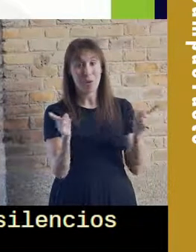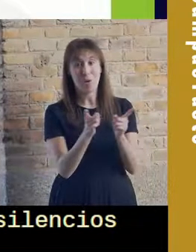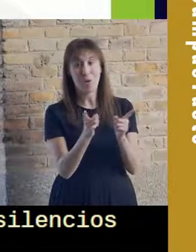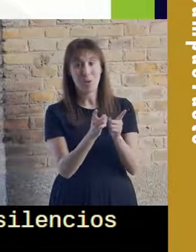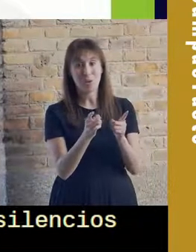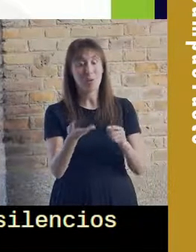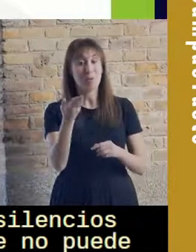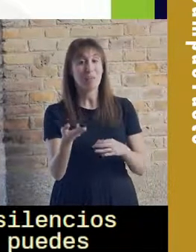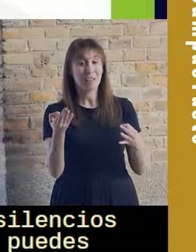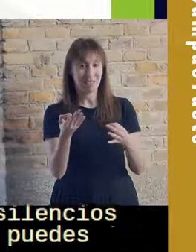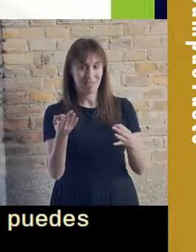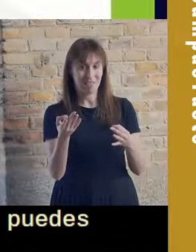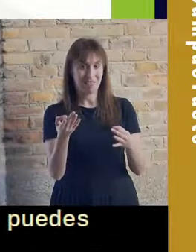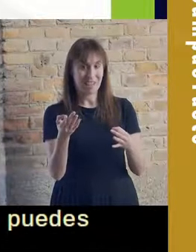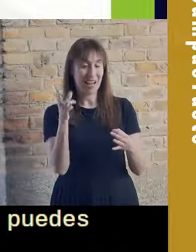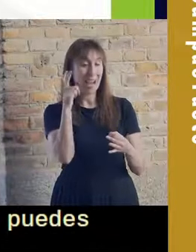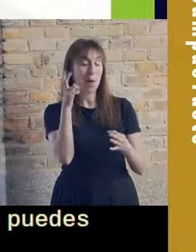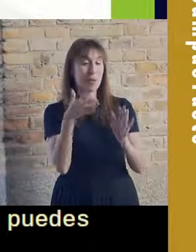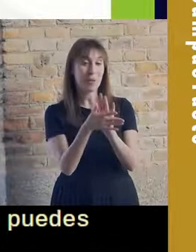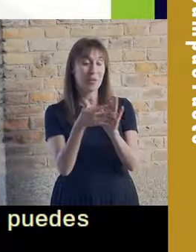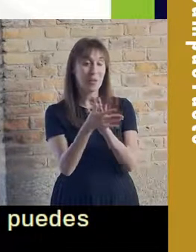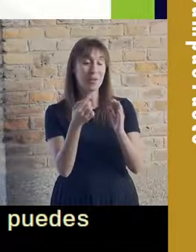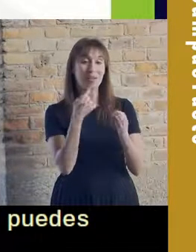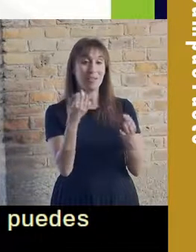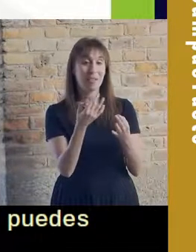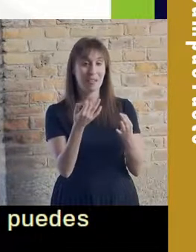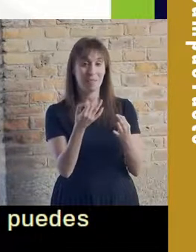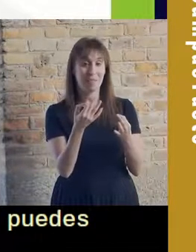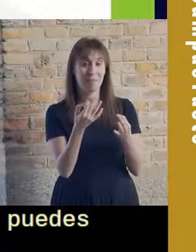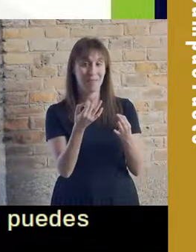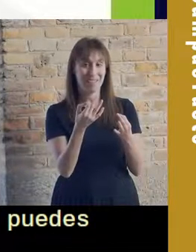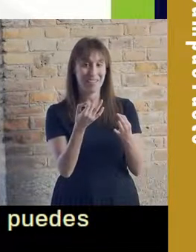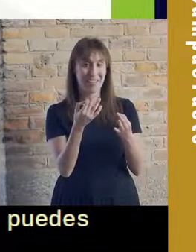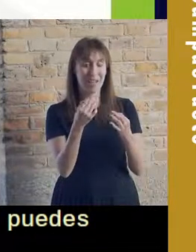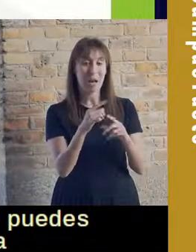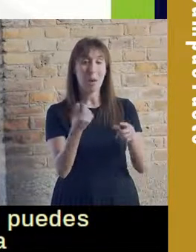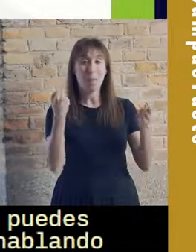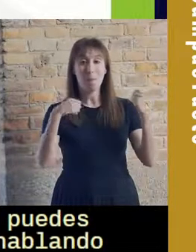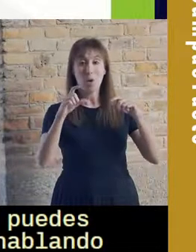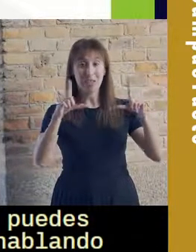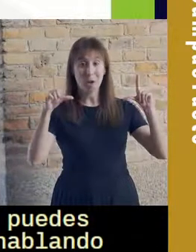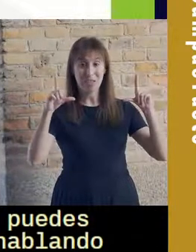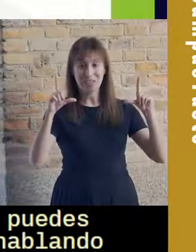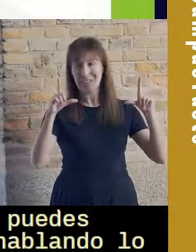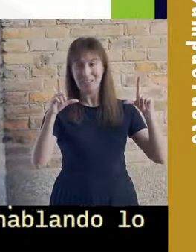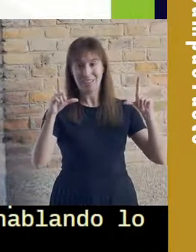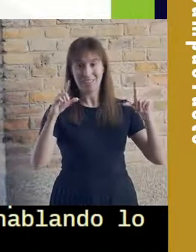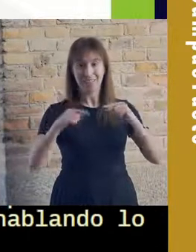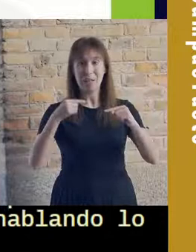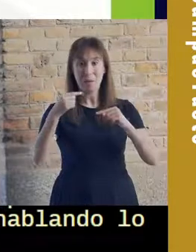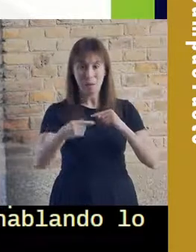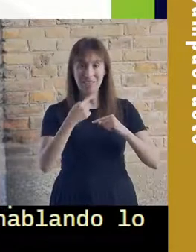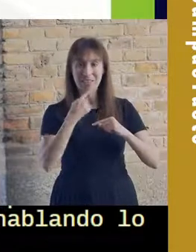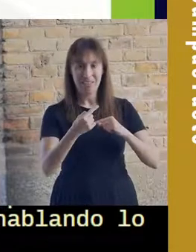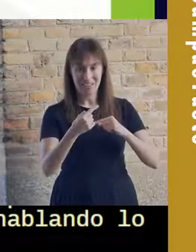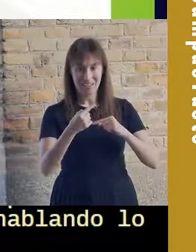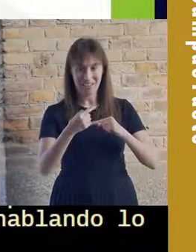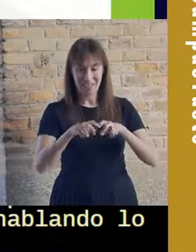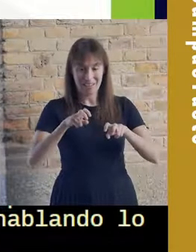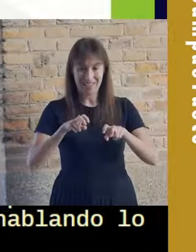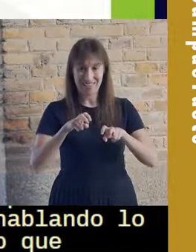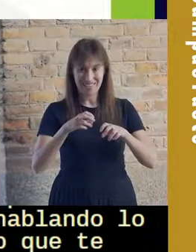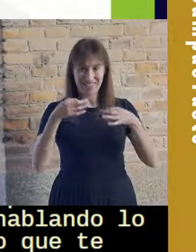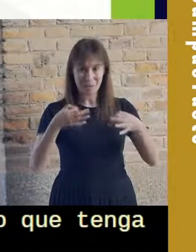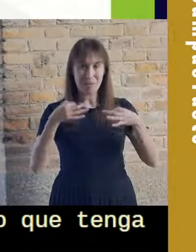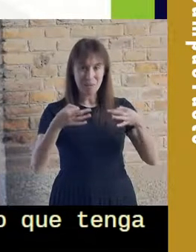descripción es que no puedes pisar nunca el el principal protagonista que está hablando lo que tú tengas que decir siempre va por detrás de lo que